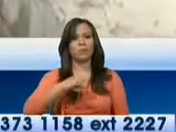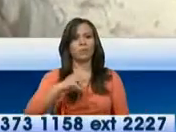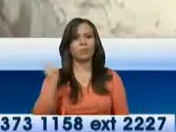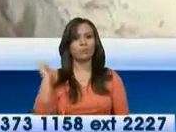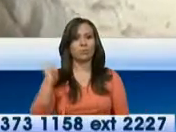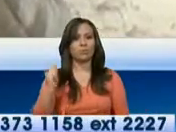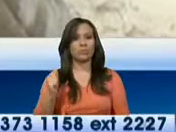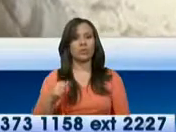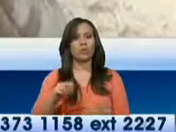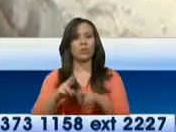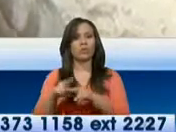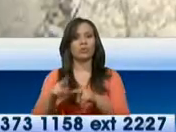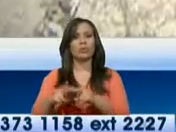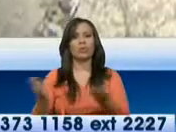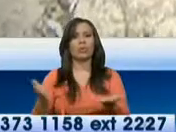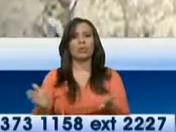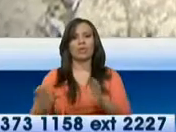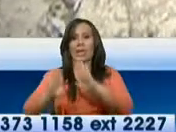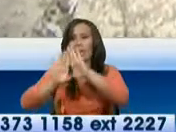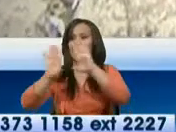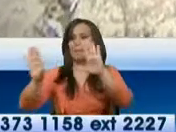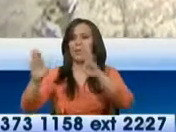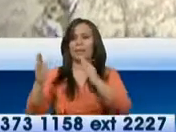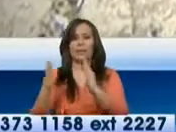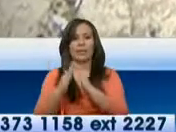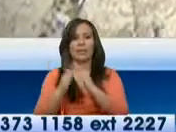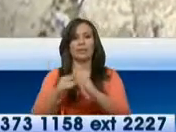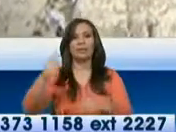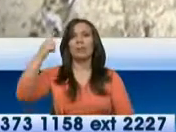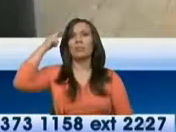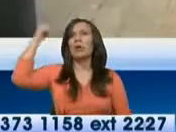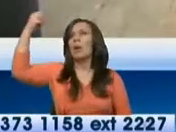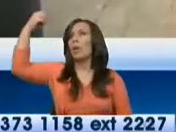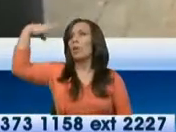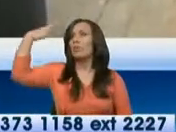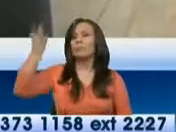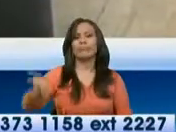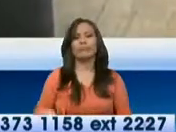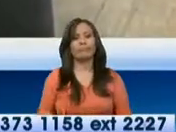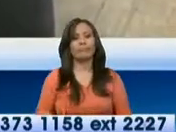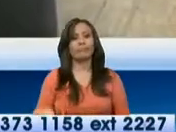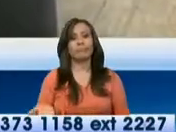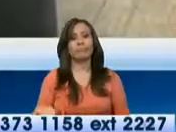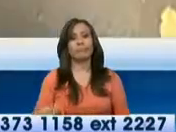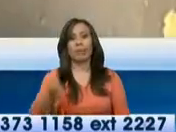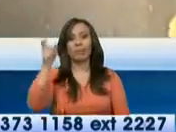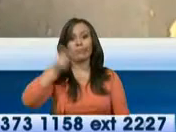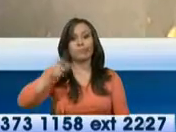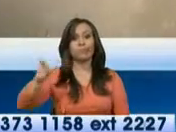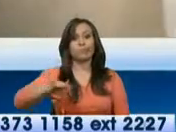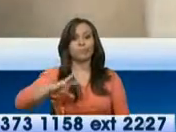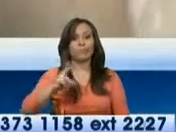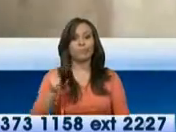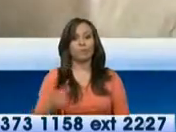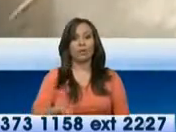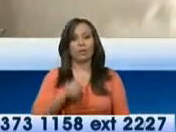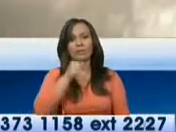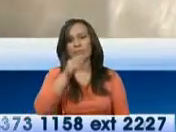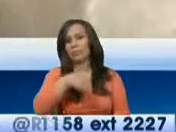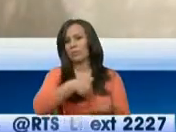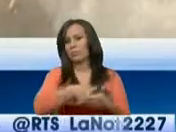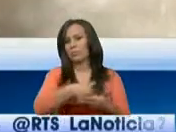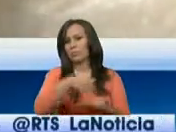luego utilizados en las paredes de las viviendas como tragaluces. En fin, los antisociales parecen no tener